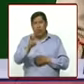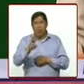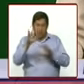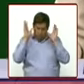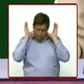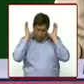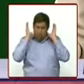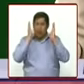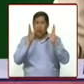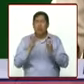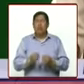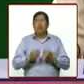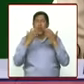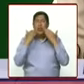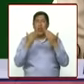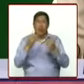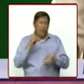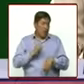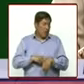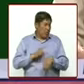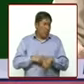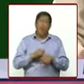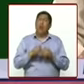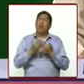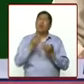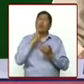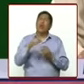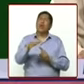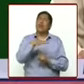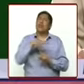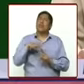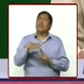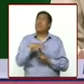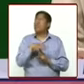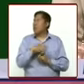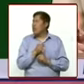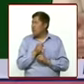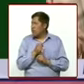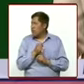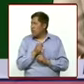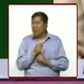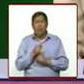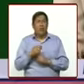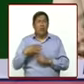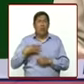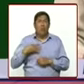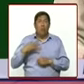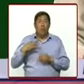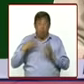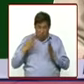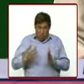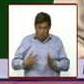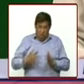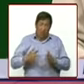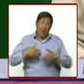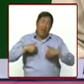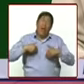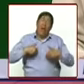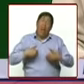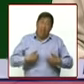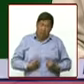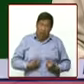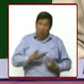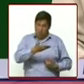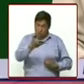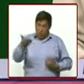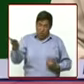escuchando perfectamente. Gracias por tu tiempo. ¿Cómo está la situación? Los bomberos están cansados, tengo entendido. Ustedes que están